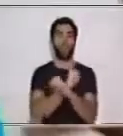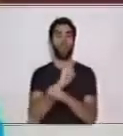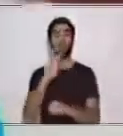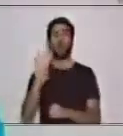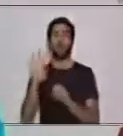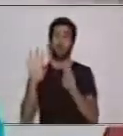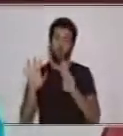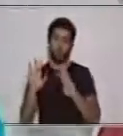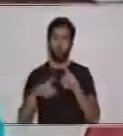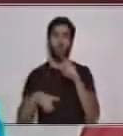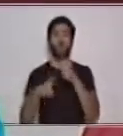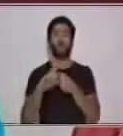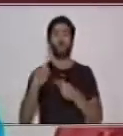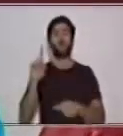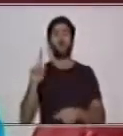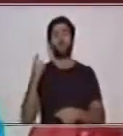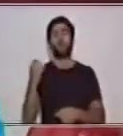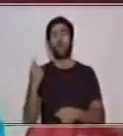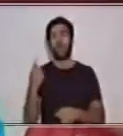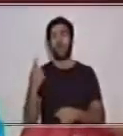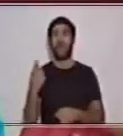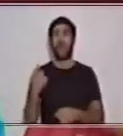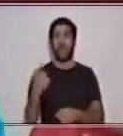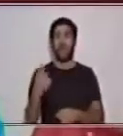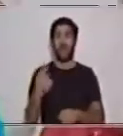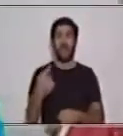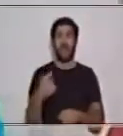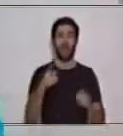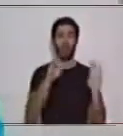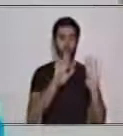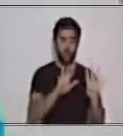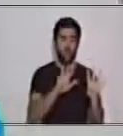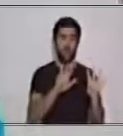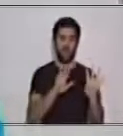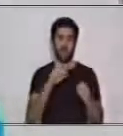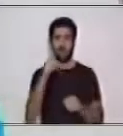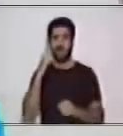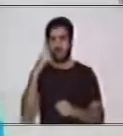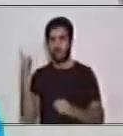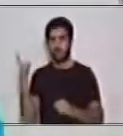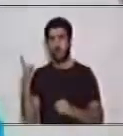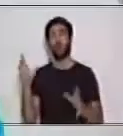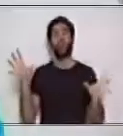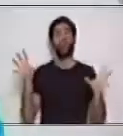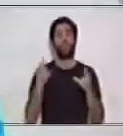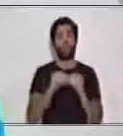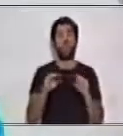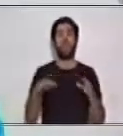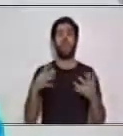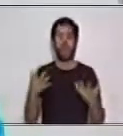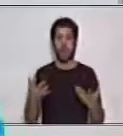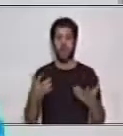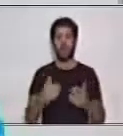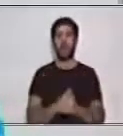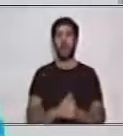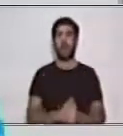4, 8, más 1 que llevamos, 9. Respuesta entonces a esa